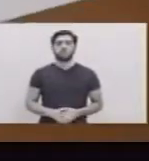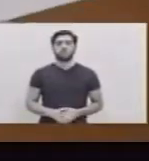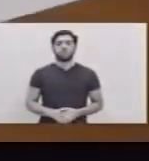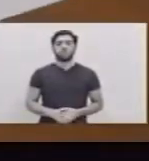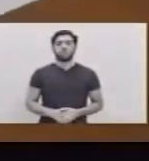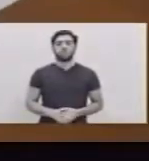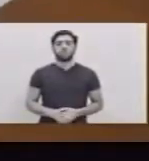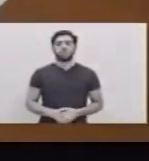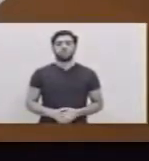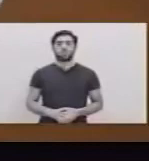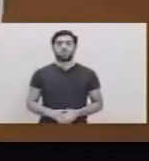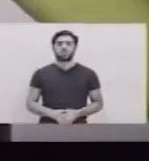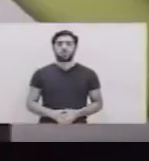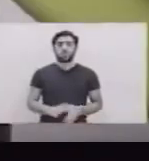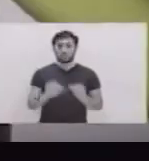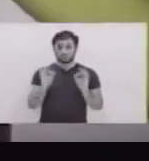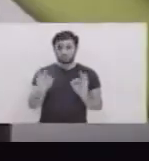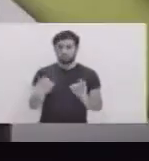en esta posición